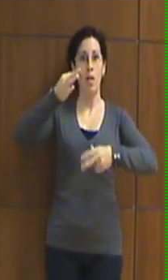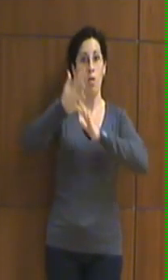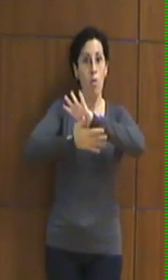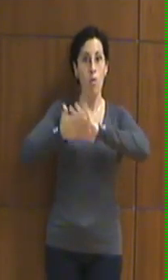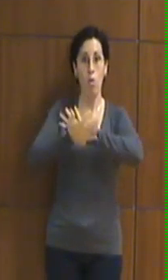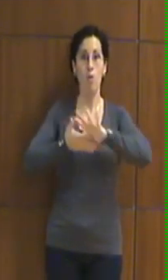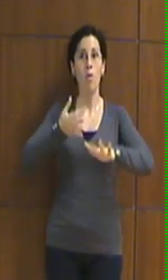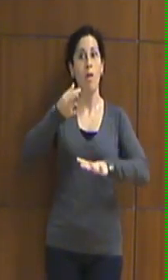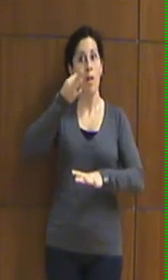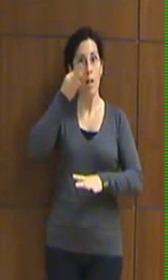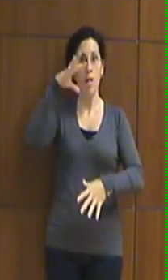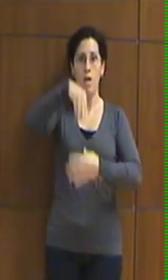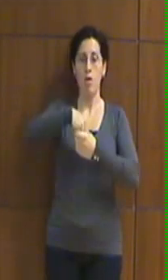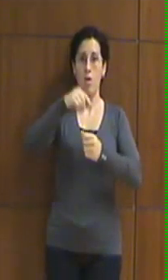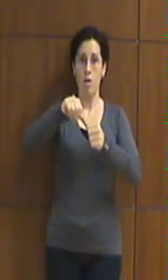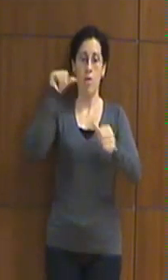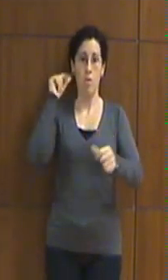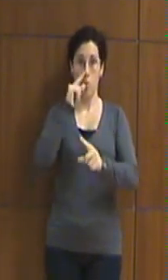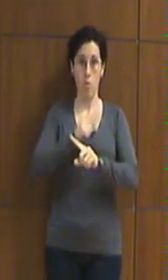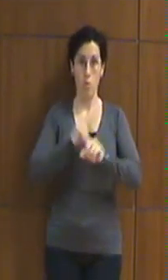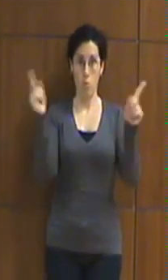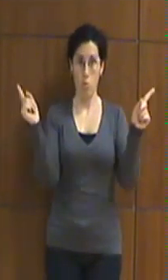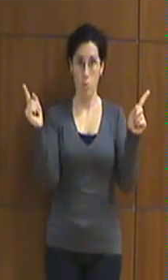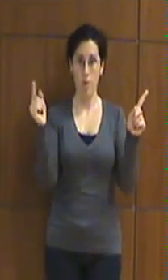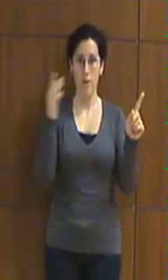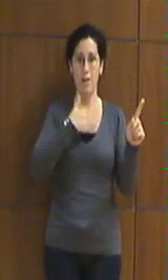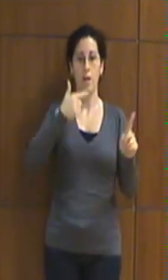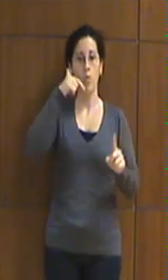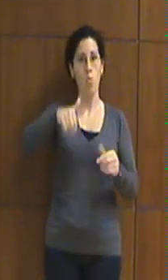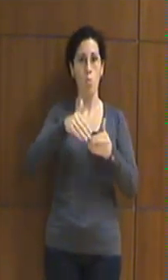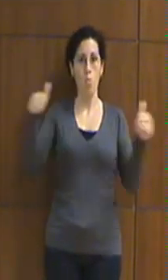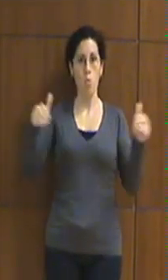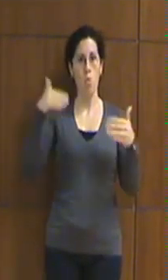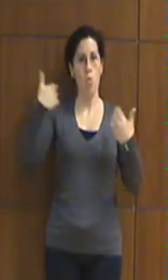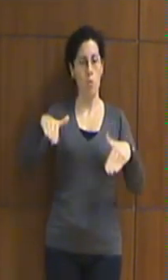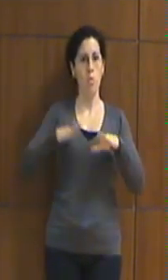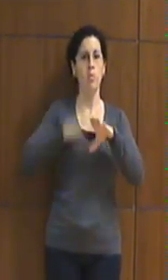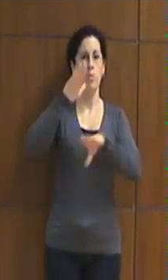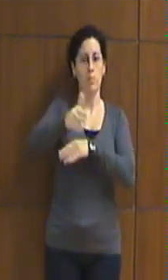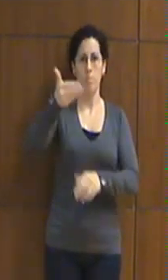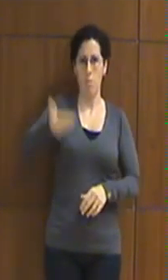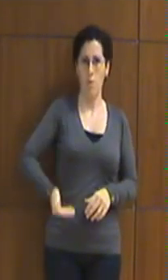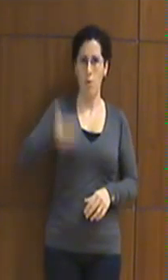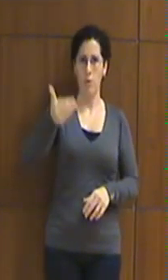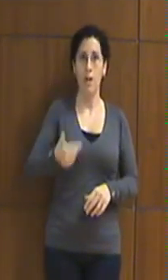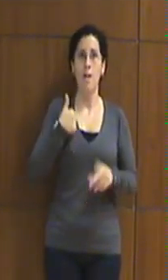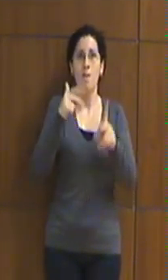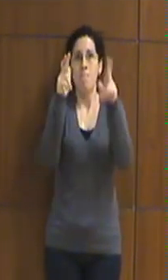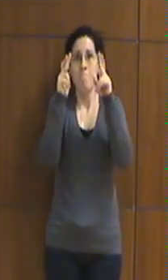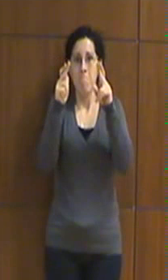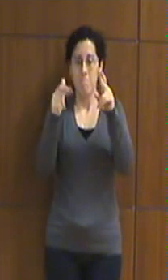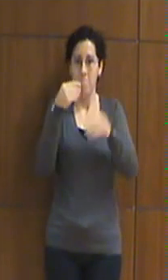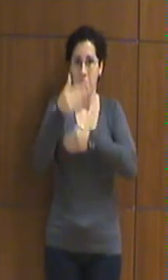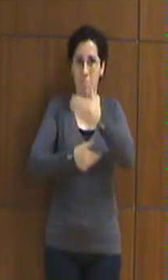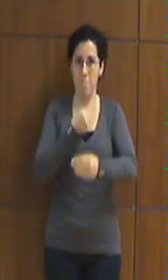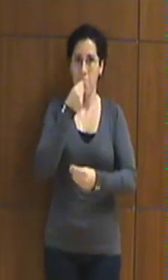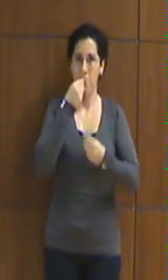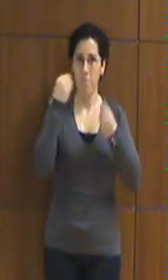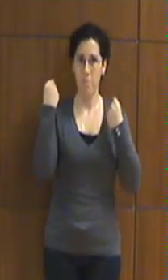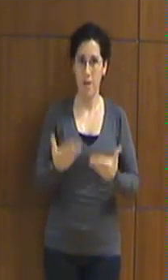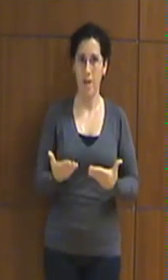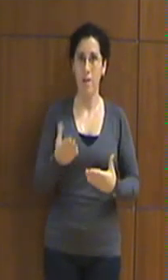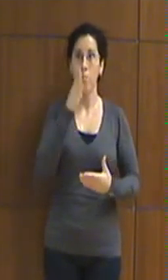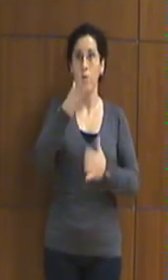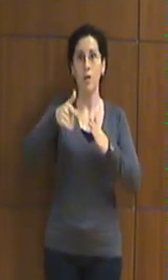o el lenguaje de signos, ¿no? Yo creo que es un paso muy importante, que espero que nos salga a todos bien, porque tiene